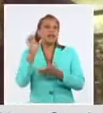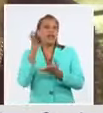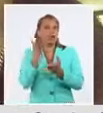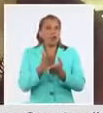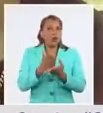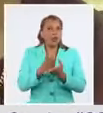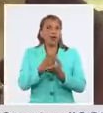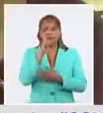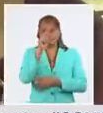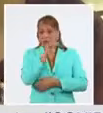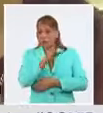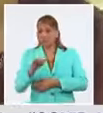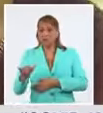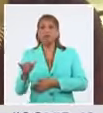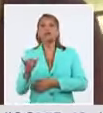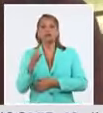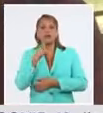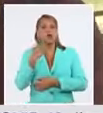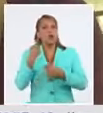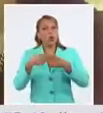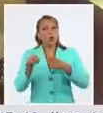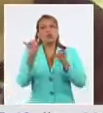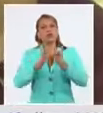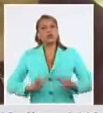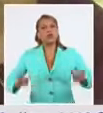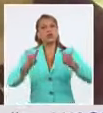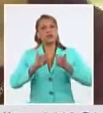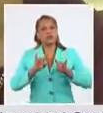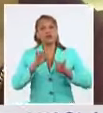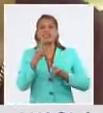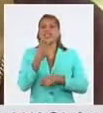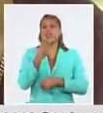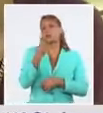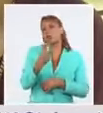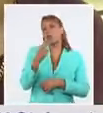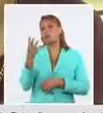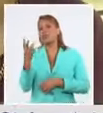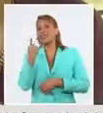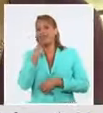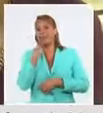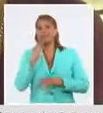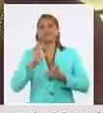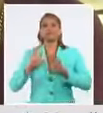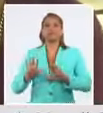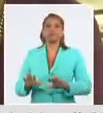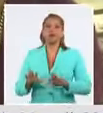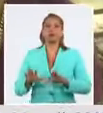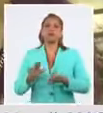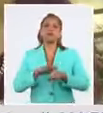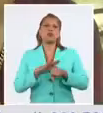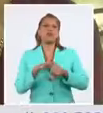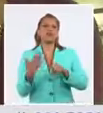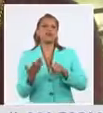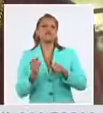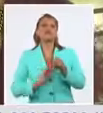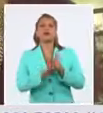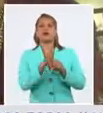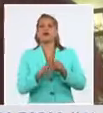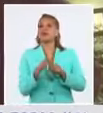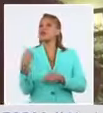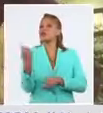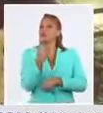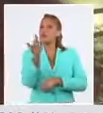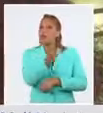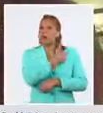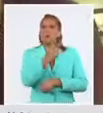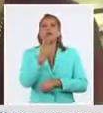incluyendo nuestra universidad también, pudiéramos seguir adelante, porque llevamos prácticamente 2 o 3 años ya perdidos por culpa de la COVID. Y gracias a la vacuna ya todos estamos más seguros, todos nos sentimos bien, eso